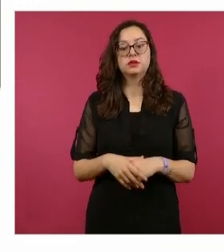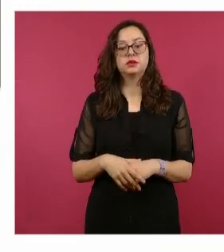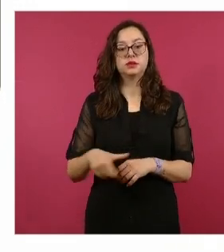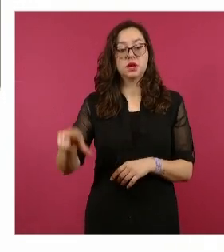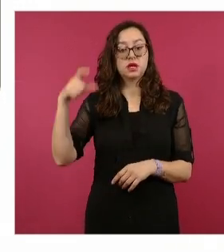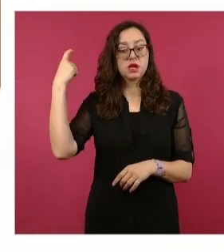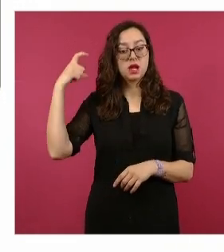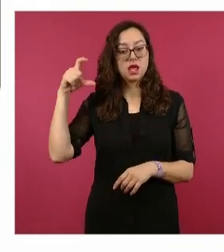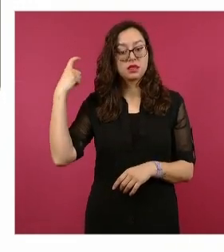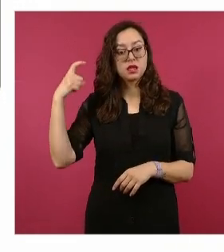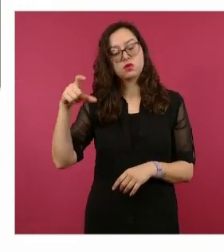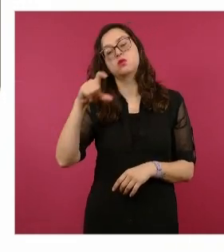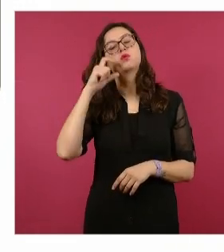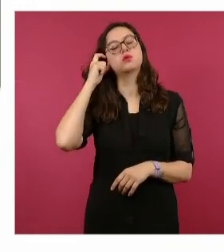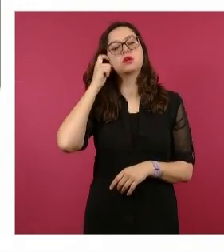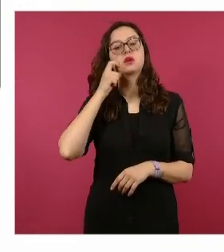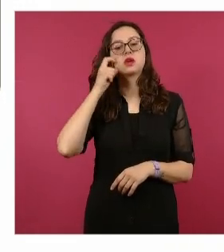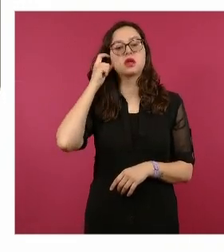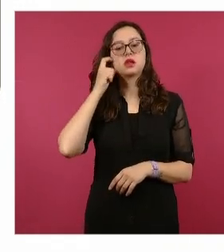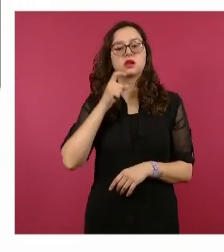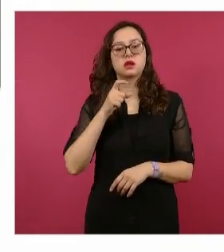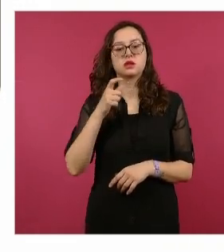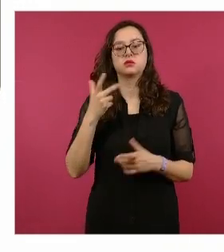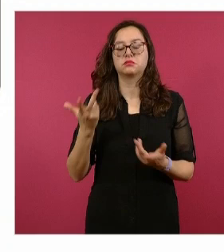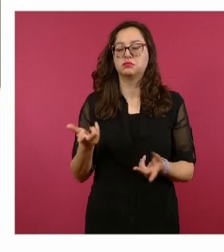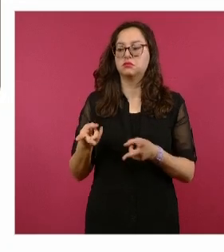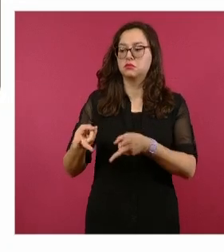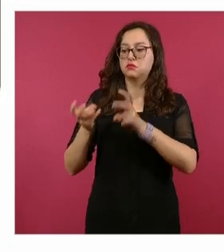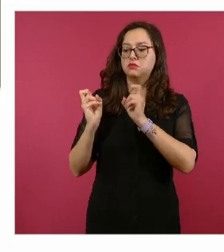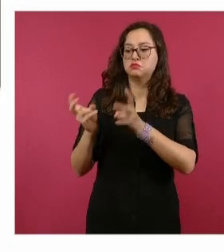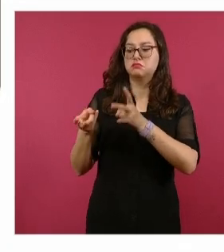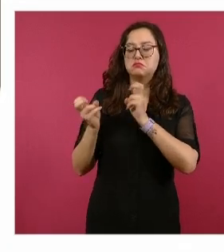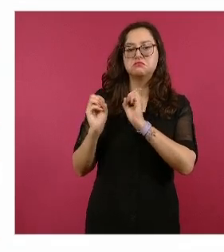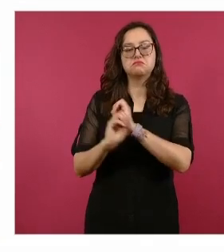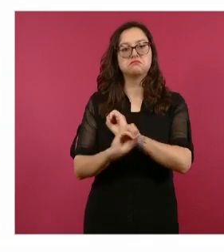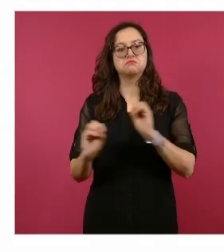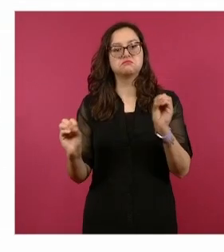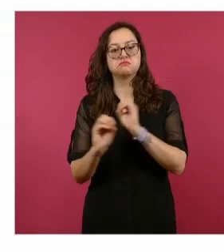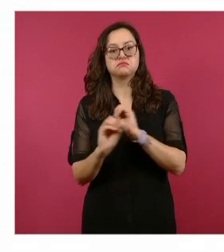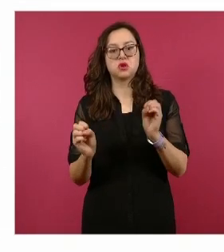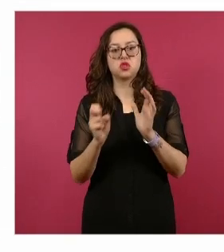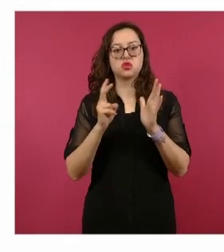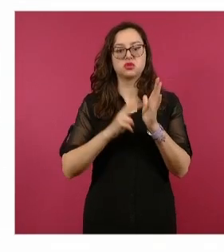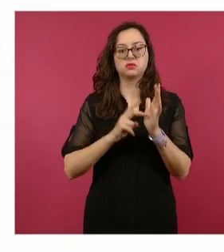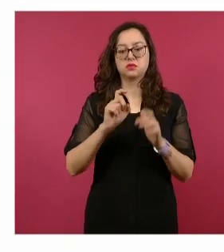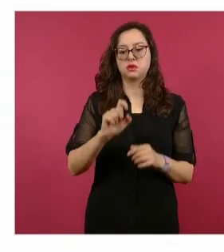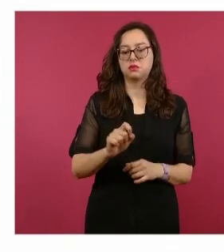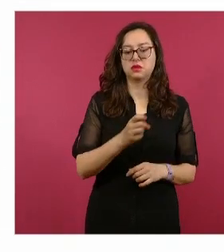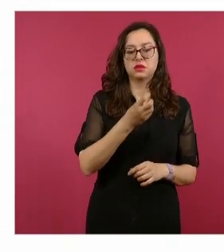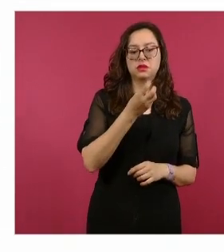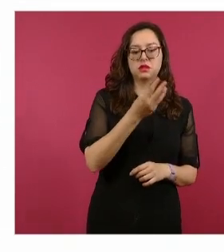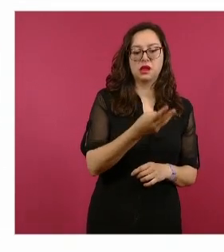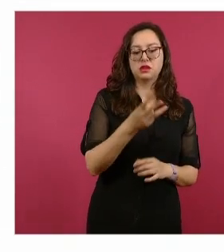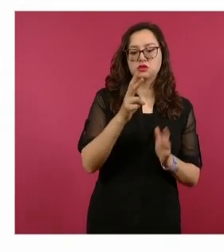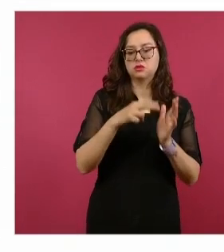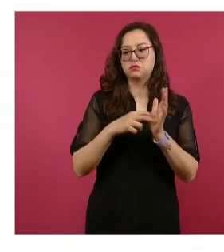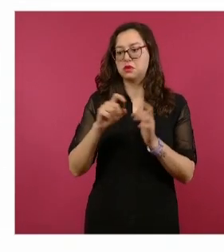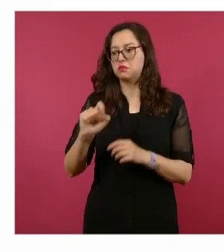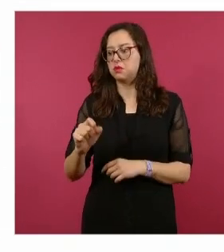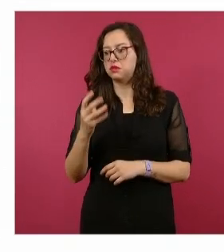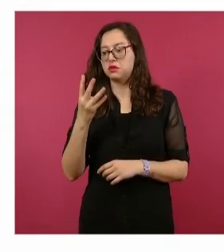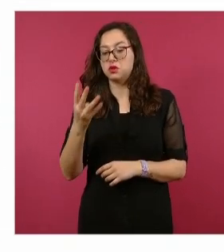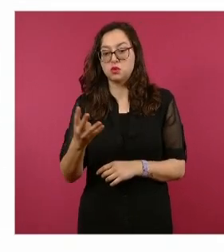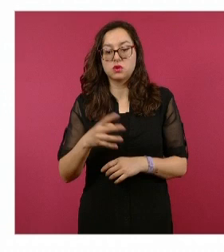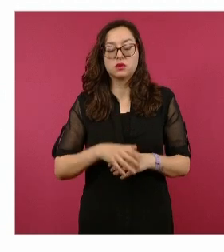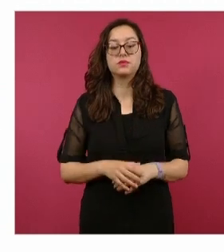Querétaro y de Guerrero se mantiene una tendencia de 0 robos registrados en el 2023 y 2024. Durante el presente año, en